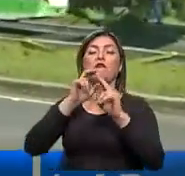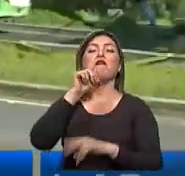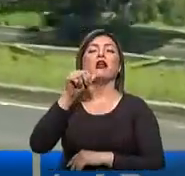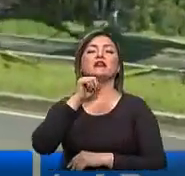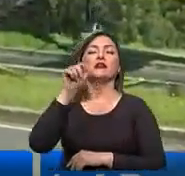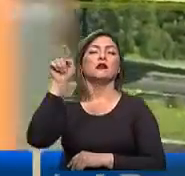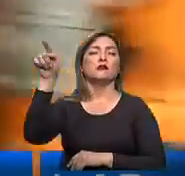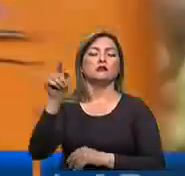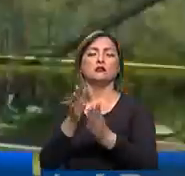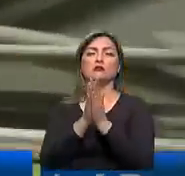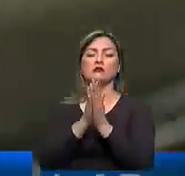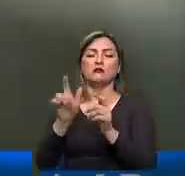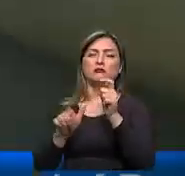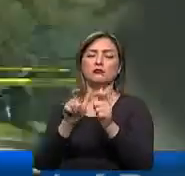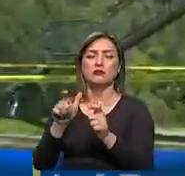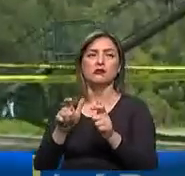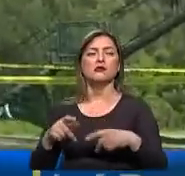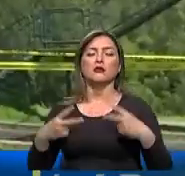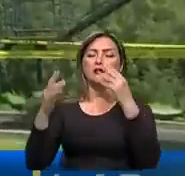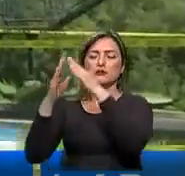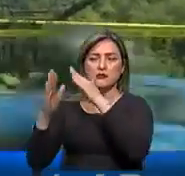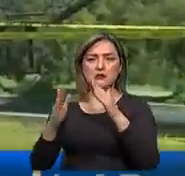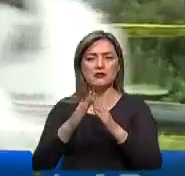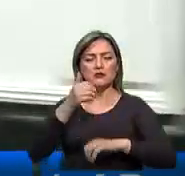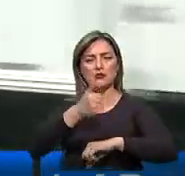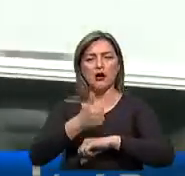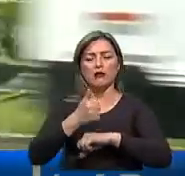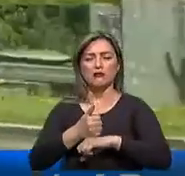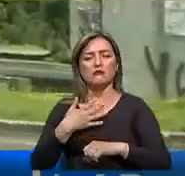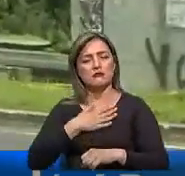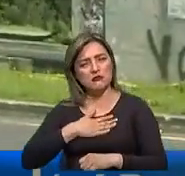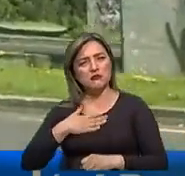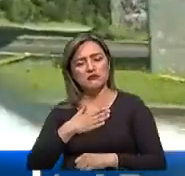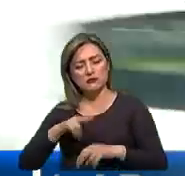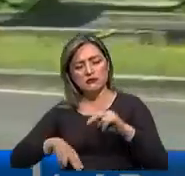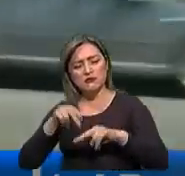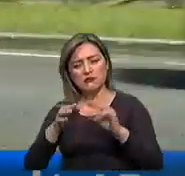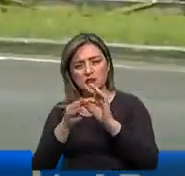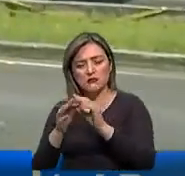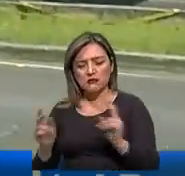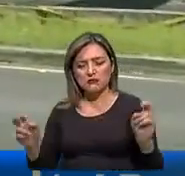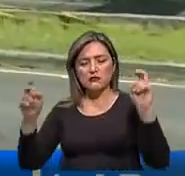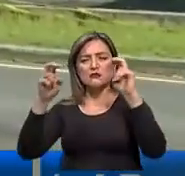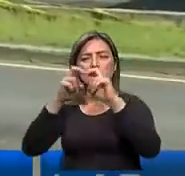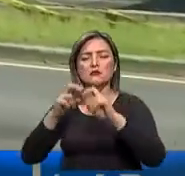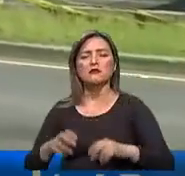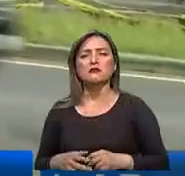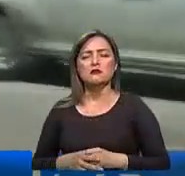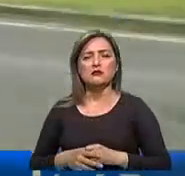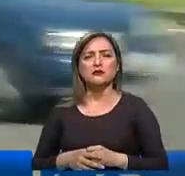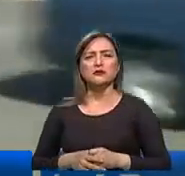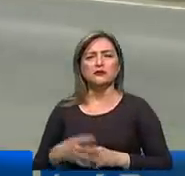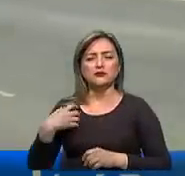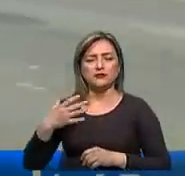El pedido puntual de los vecinos que viven aquí para que las autoridades puedan, por favor, ubicar, completar este puente peatonal